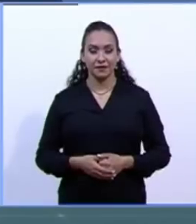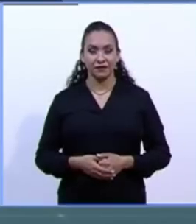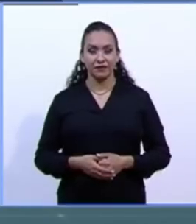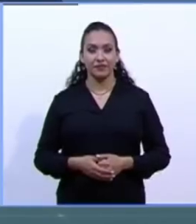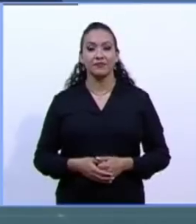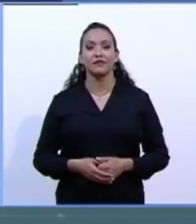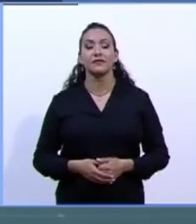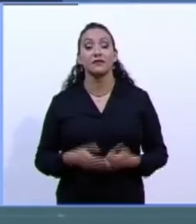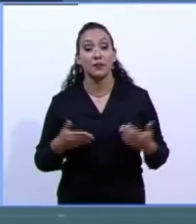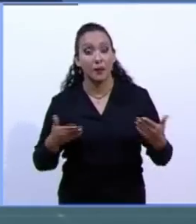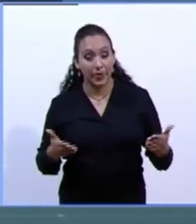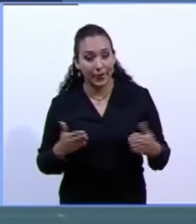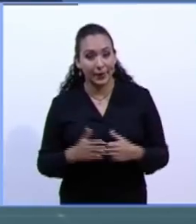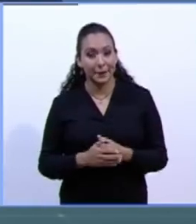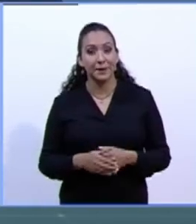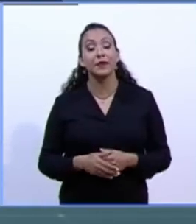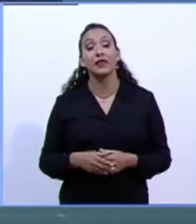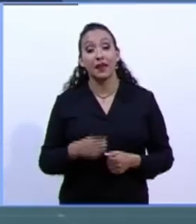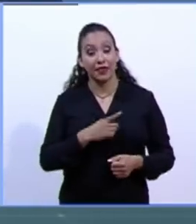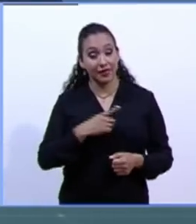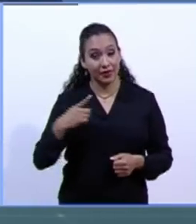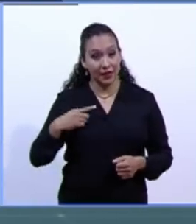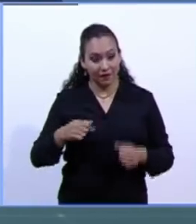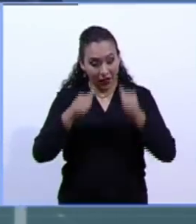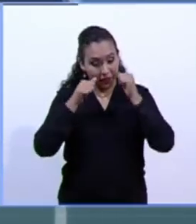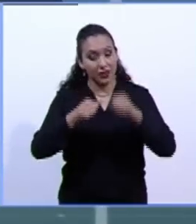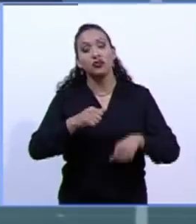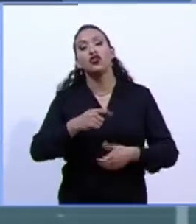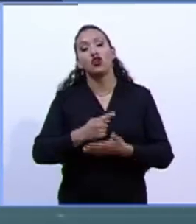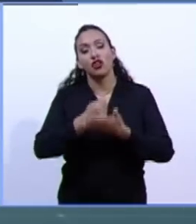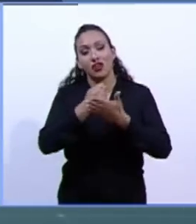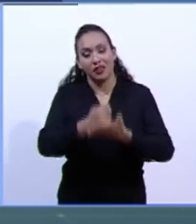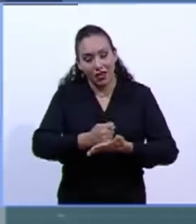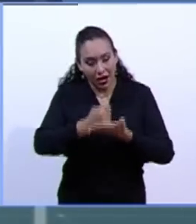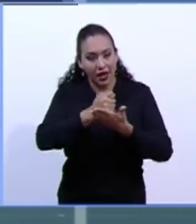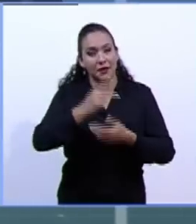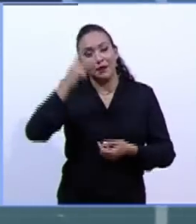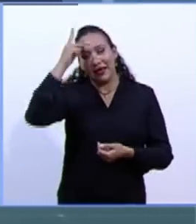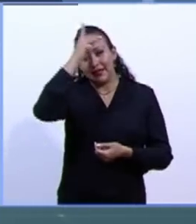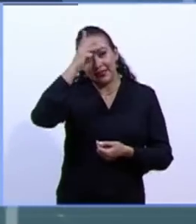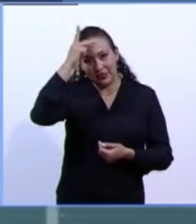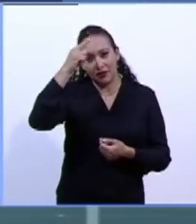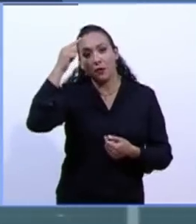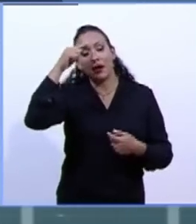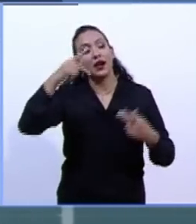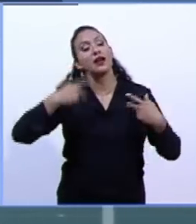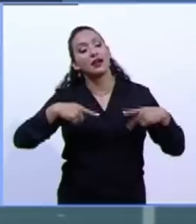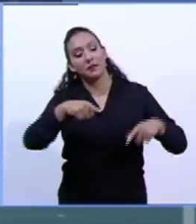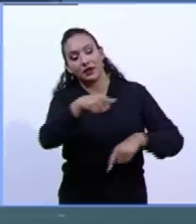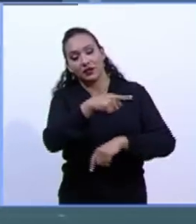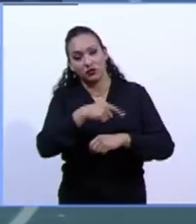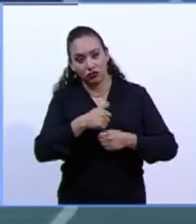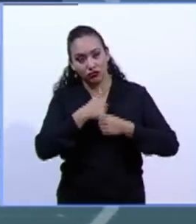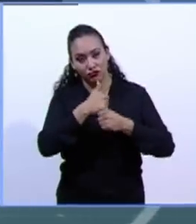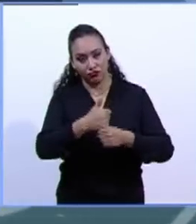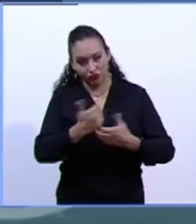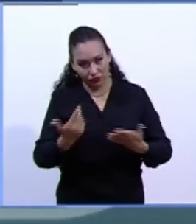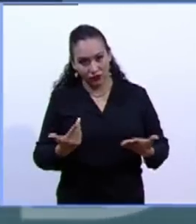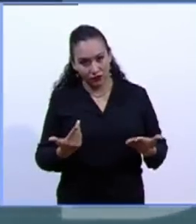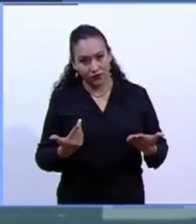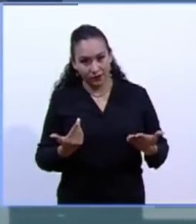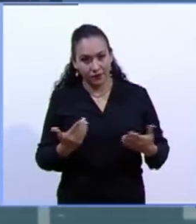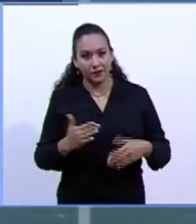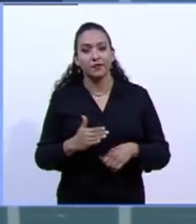El Estado brindará el tratamiento médico, psicológico y o psiquiátrico a las víctimas que así lo requieran. Días el